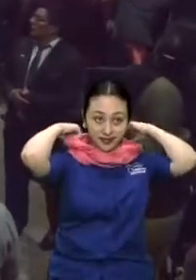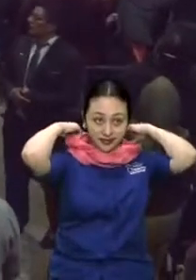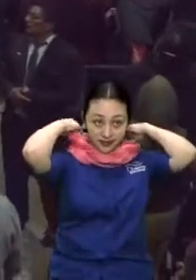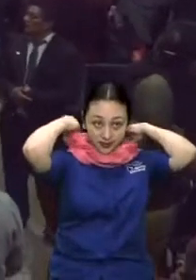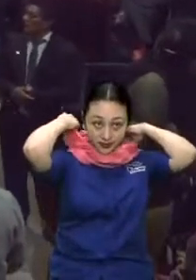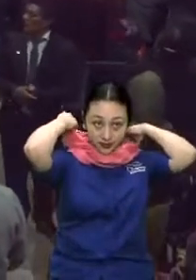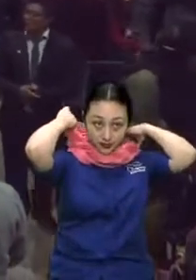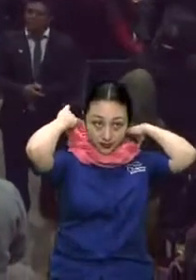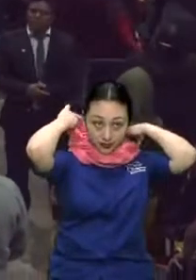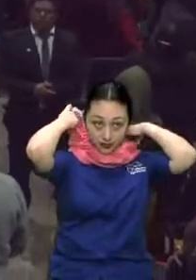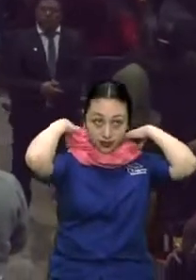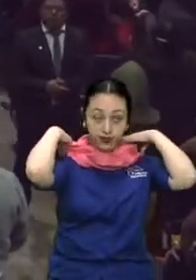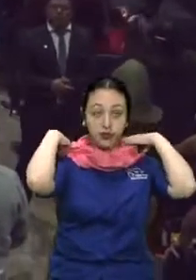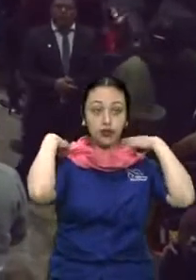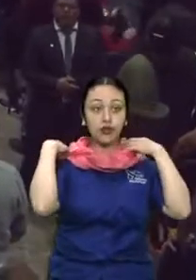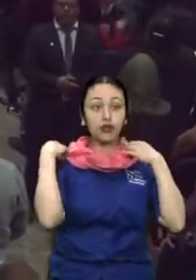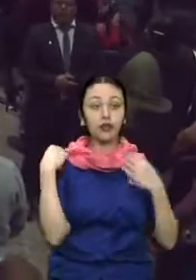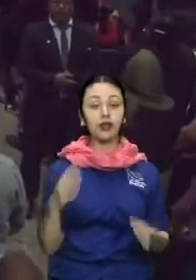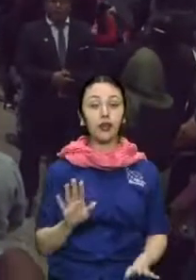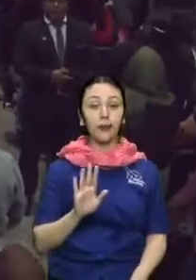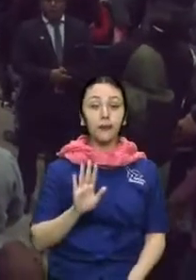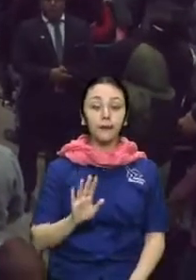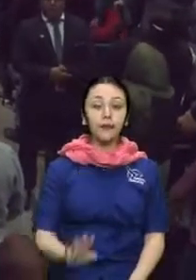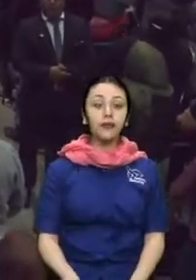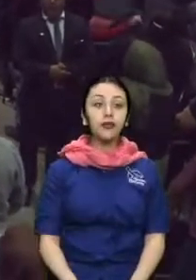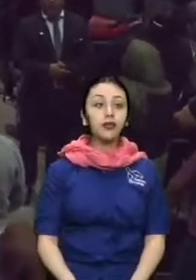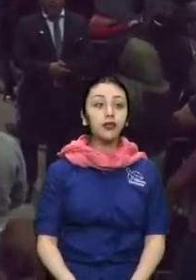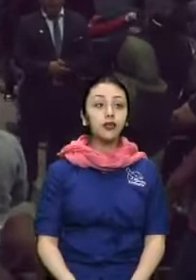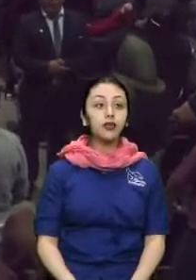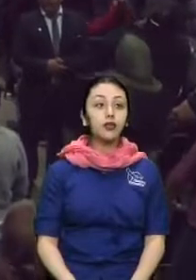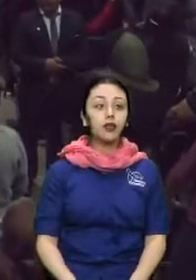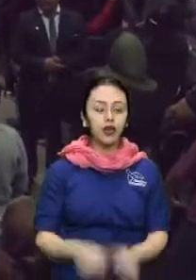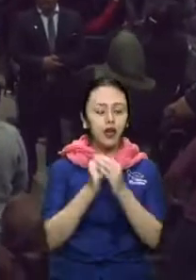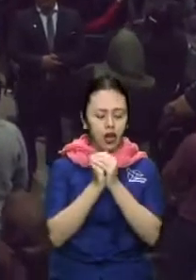Vamos a orar por ellos en un momentito. Y mientras la hermana